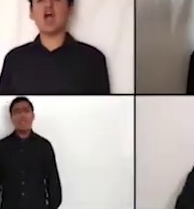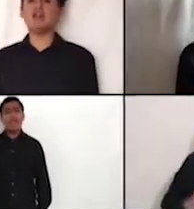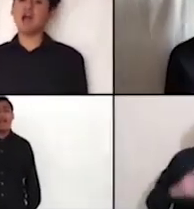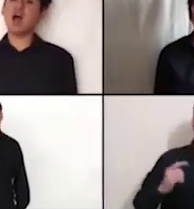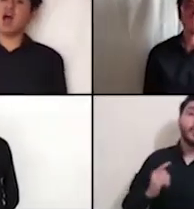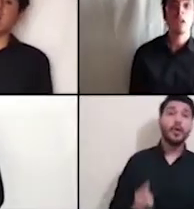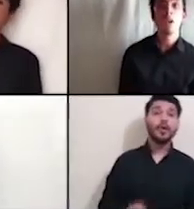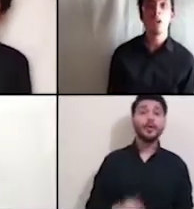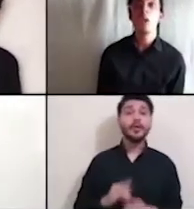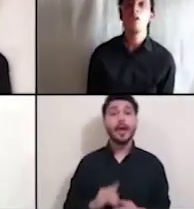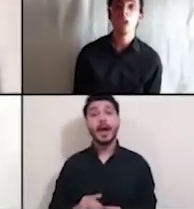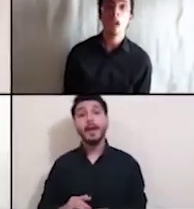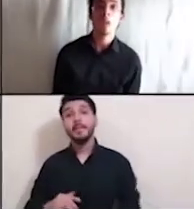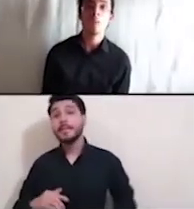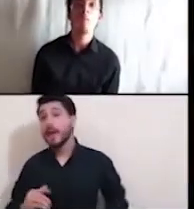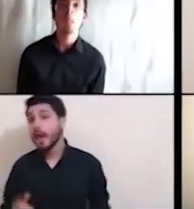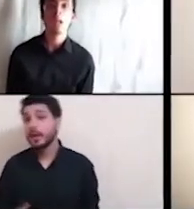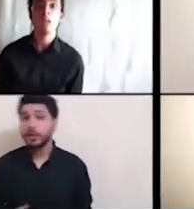no